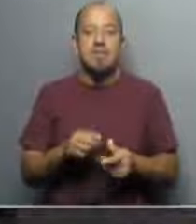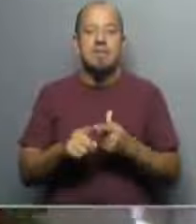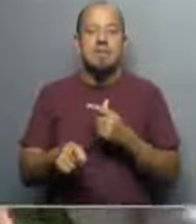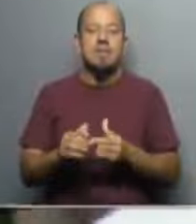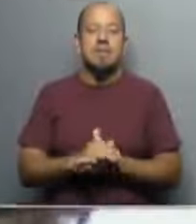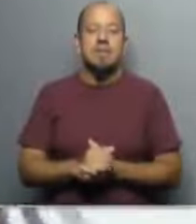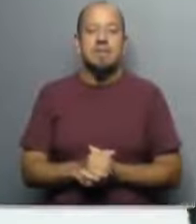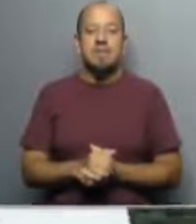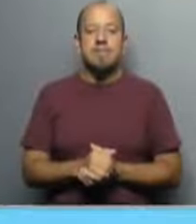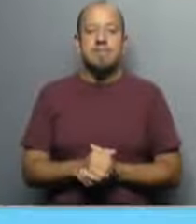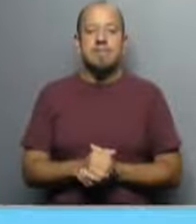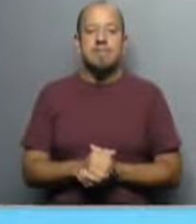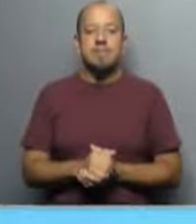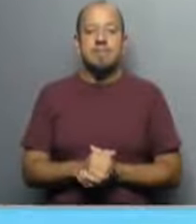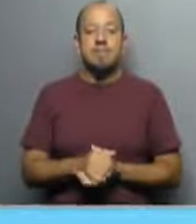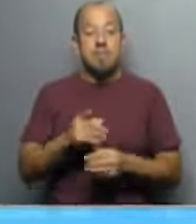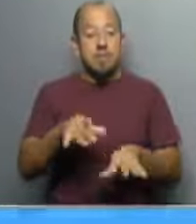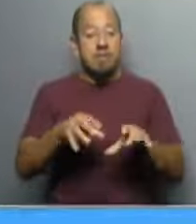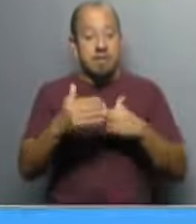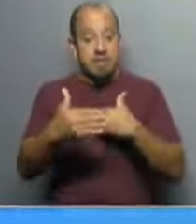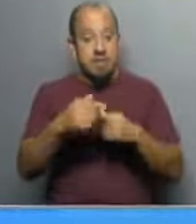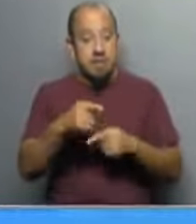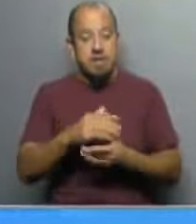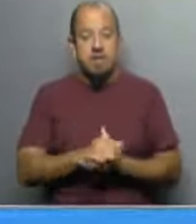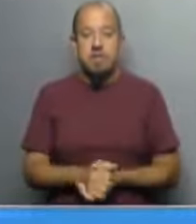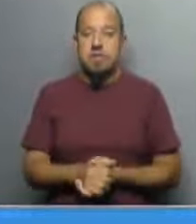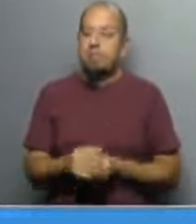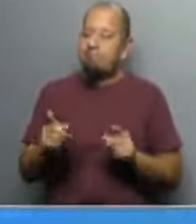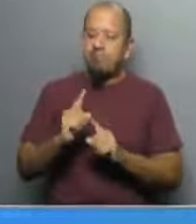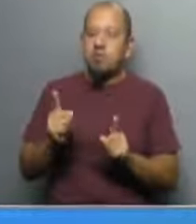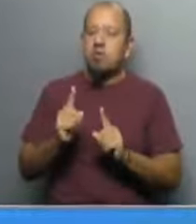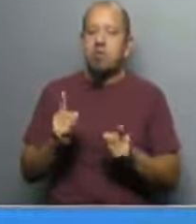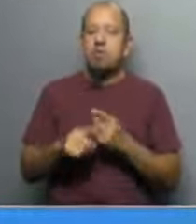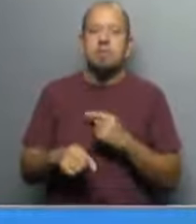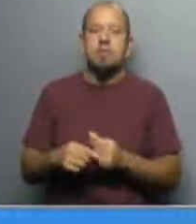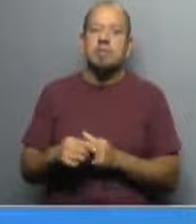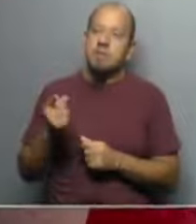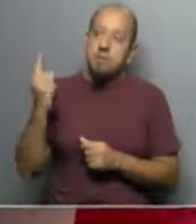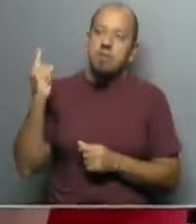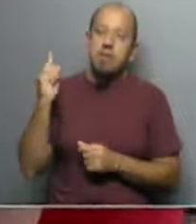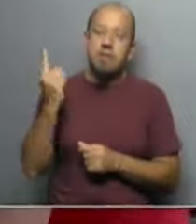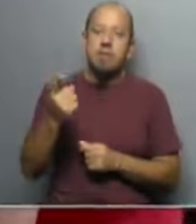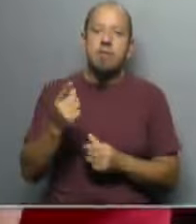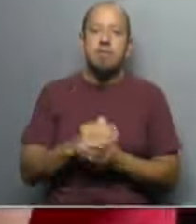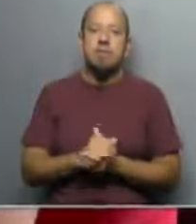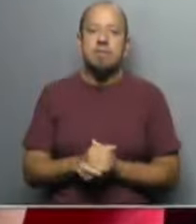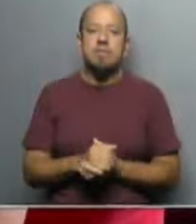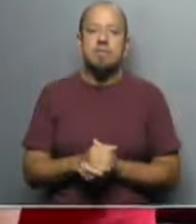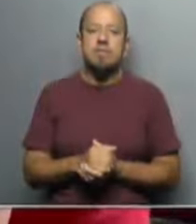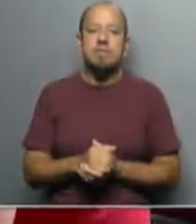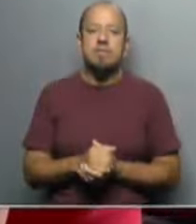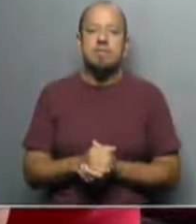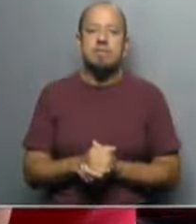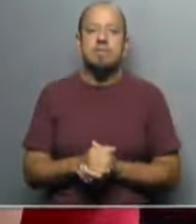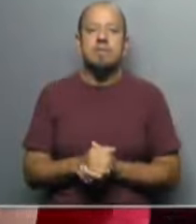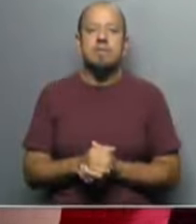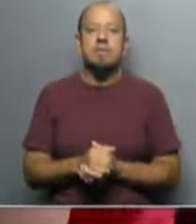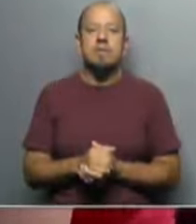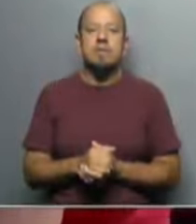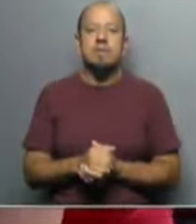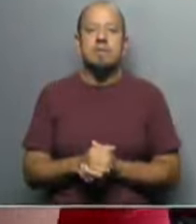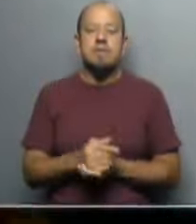se divierten. ¿Y vivís cerca de acá vos? No vivimos cerca, venimos puntualmente. Te trasladás y venís sí, para acá. Nos trasladamos y venimos